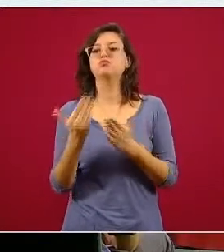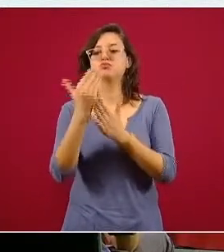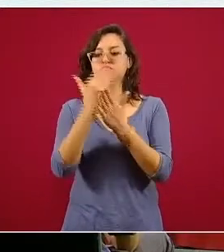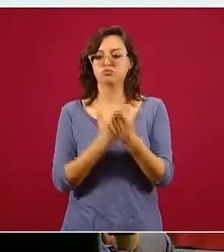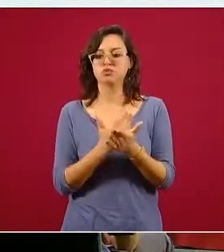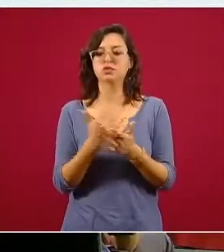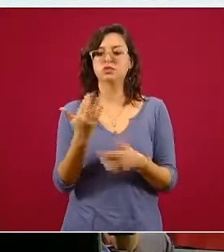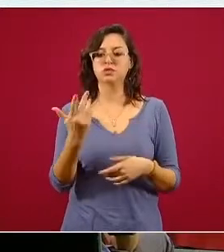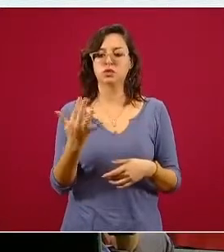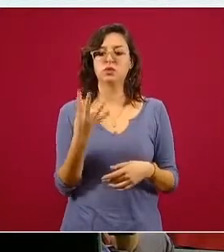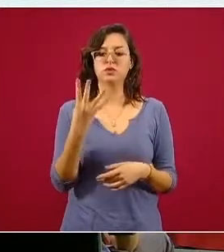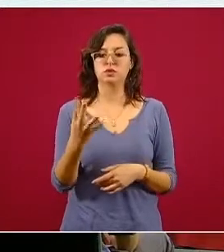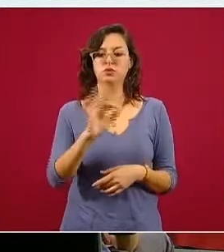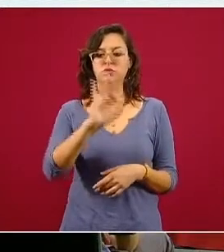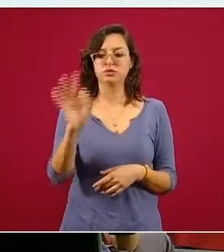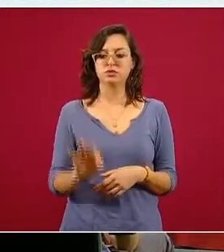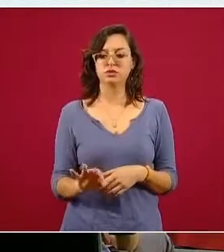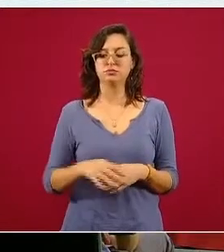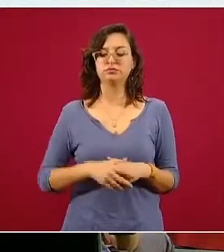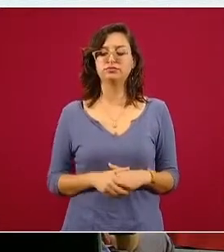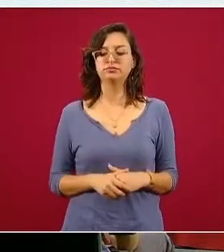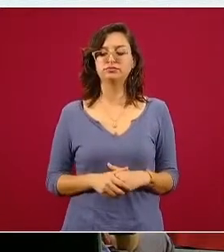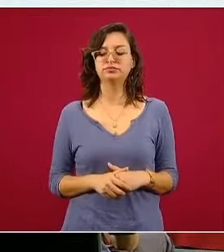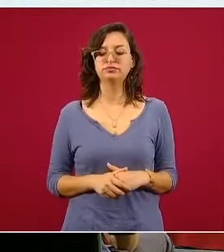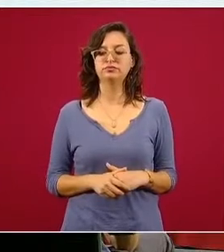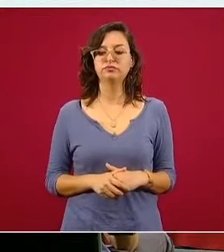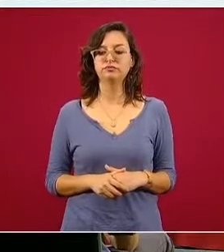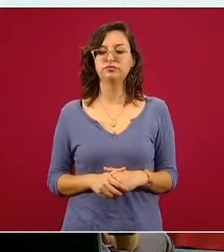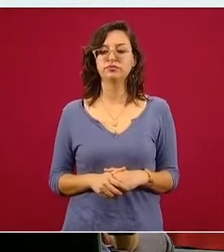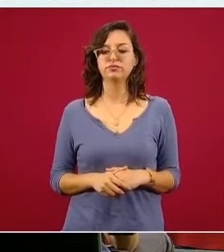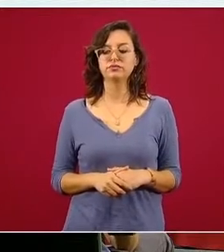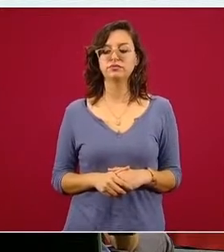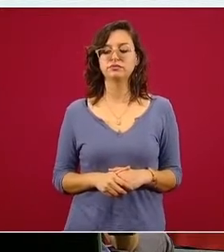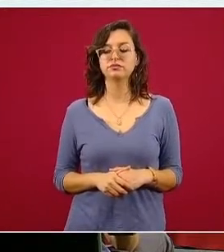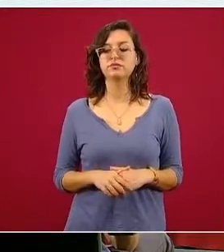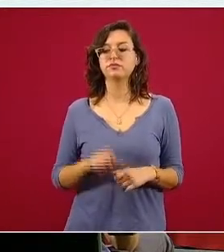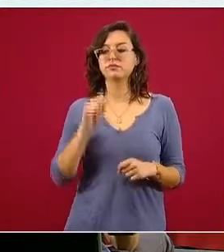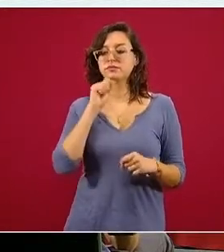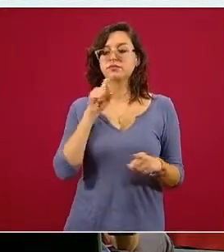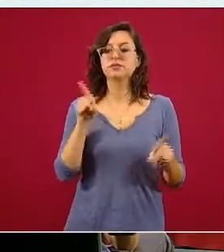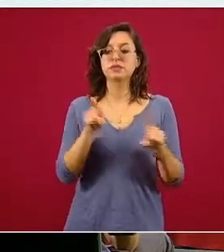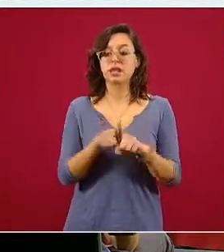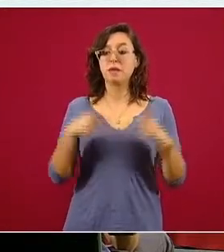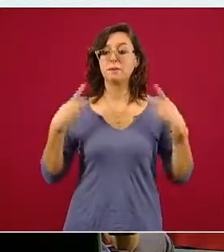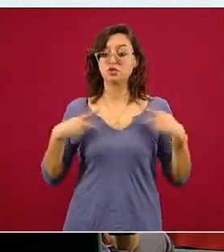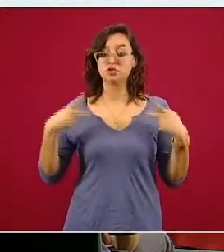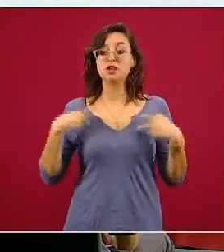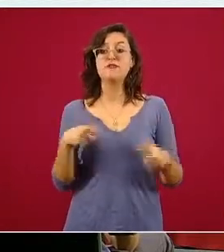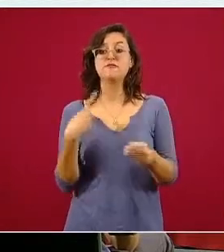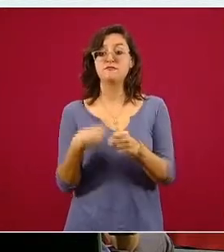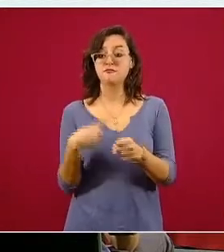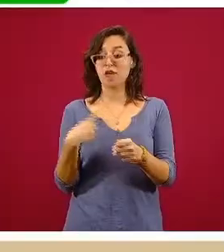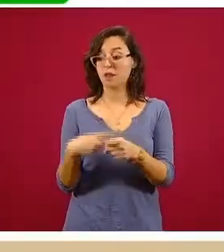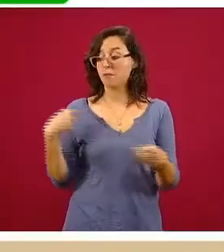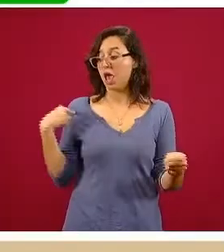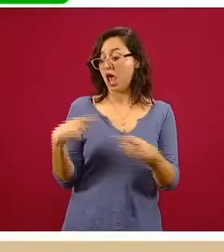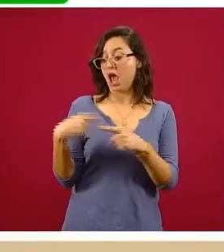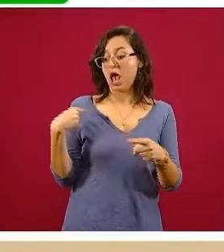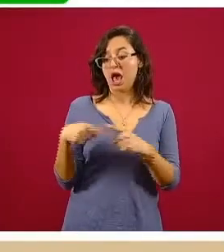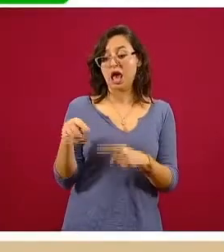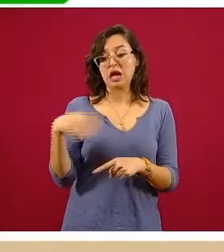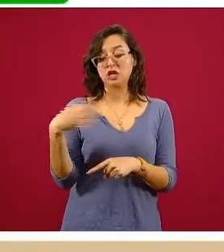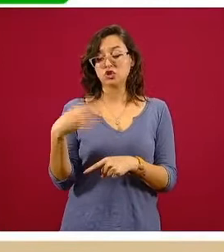menos 54%. Cuando vemos también los casos activos estimados, que es decir, las personas que en este